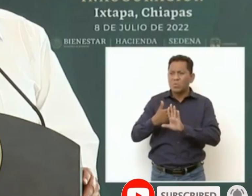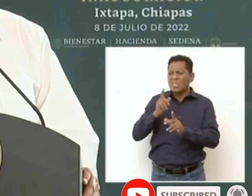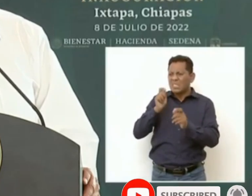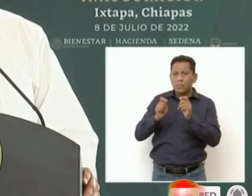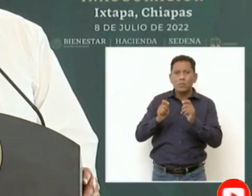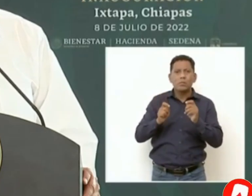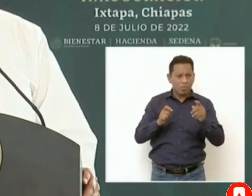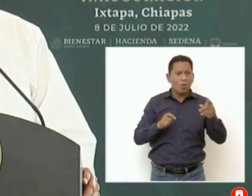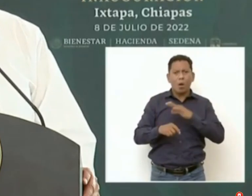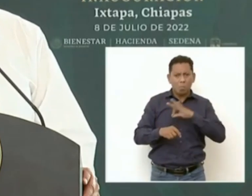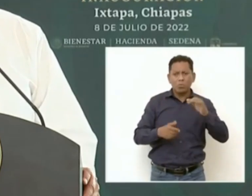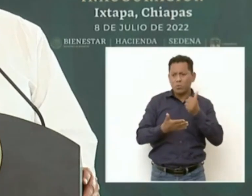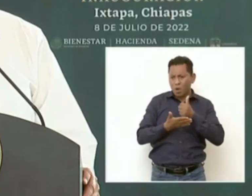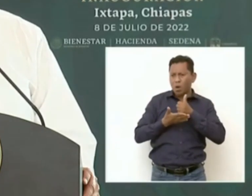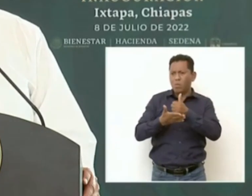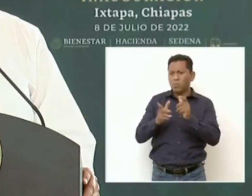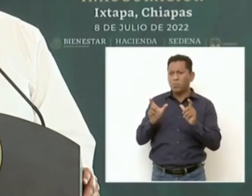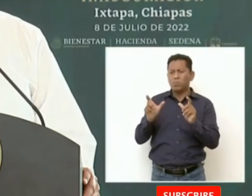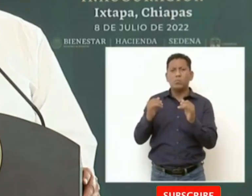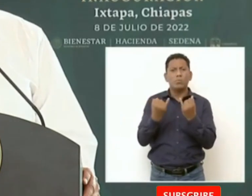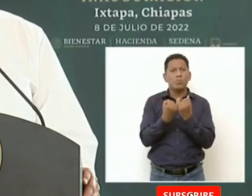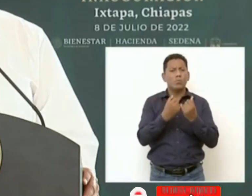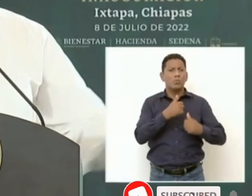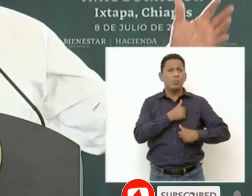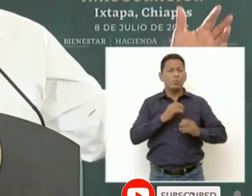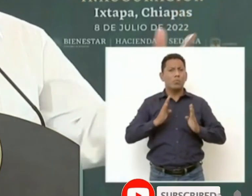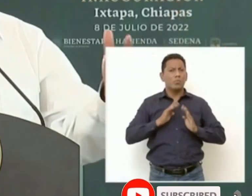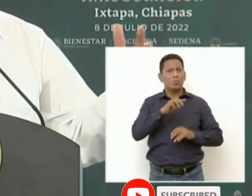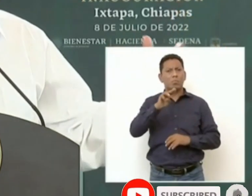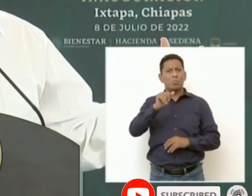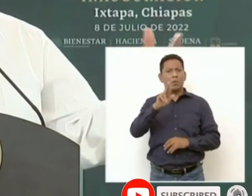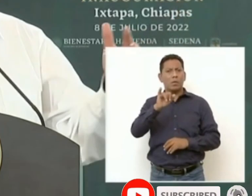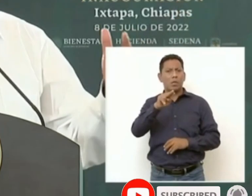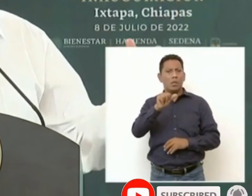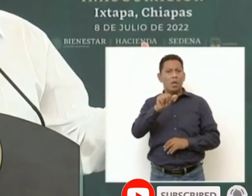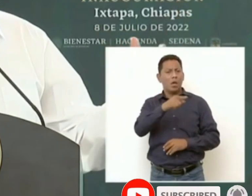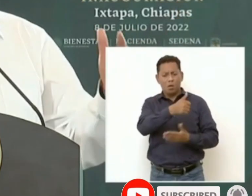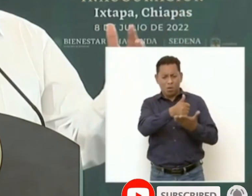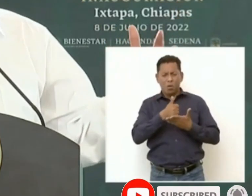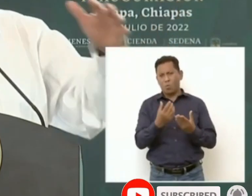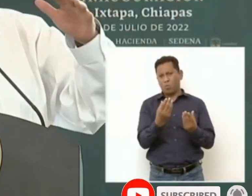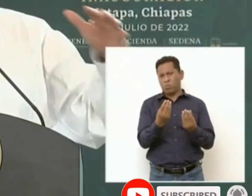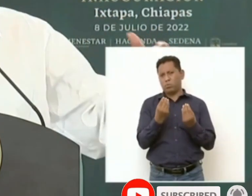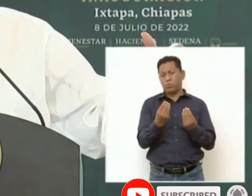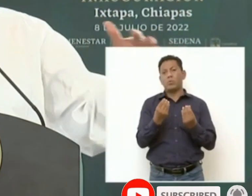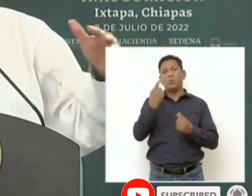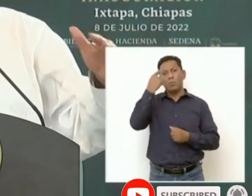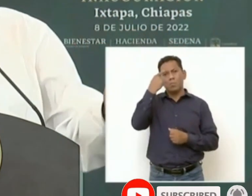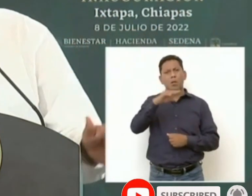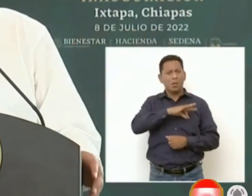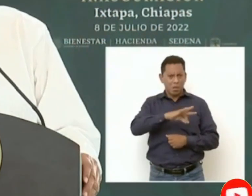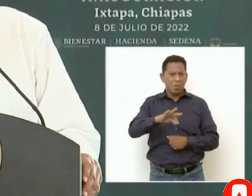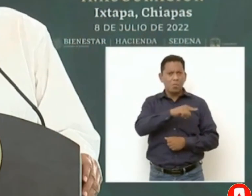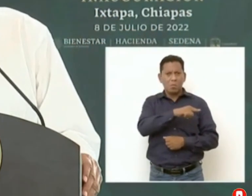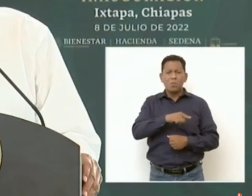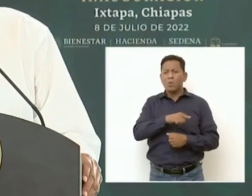sí, el Ejército y la Marina, y nos están ayudando mucho para que